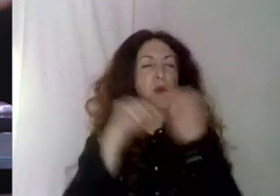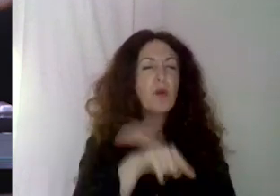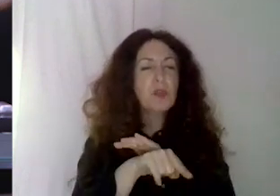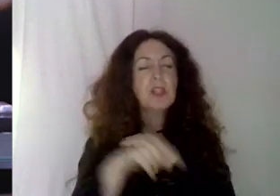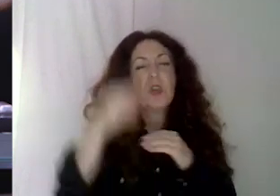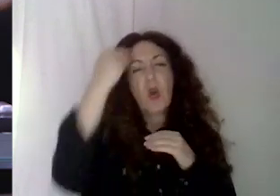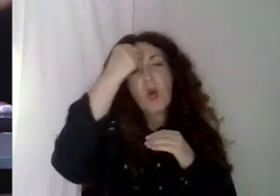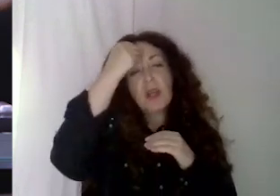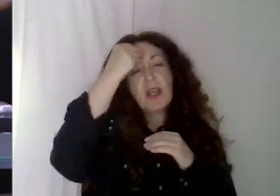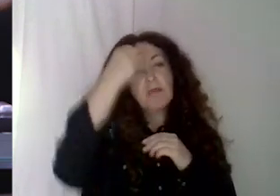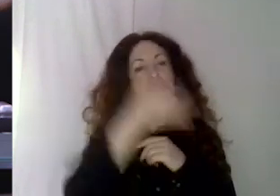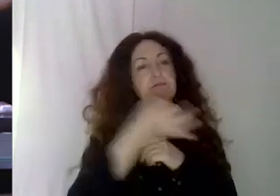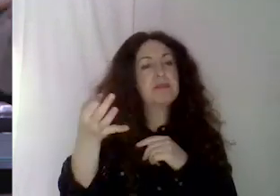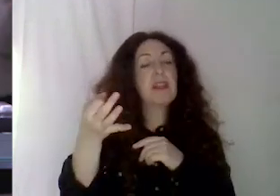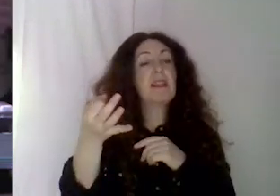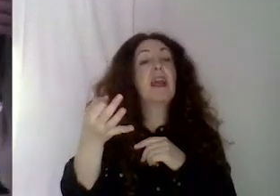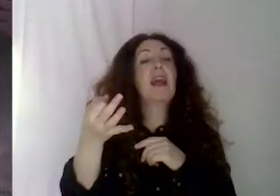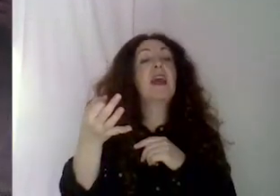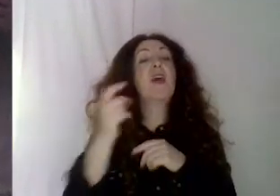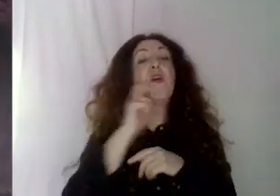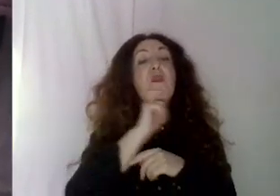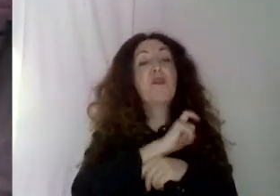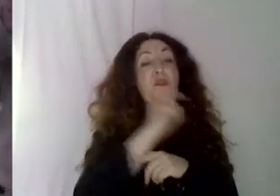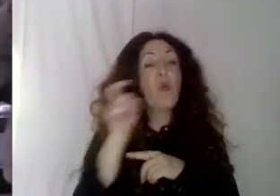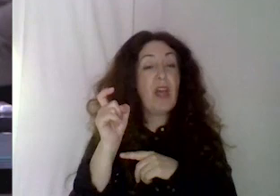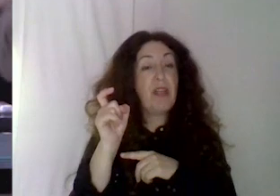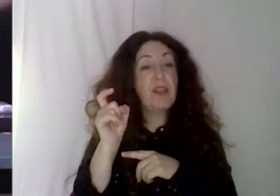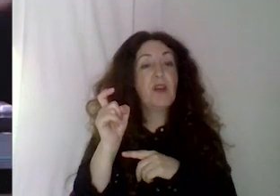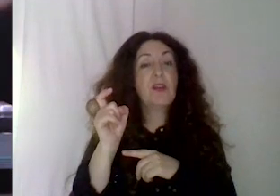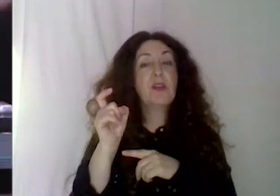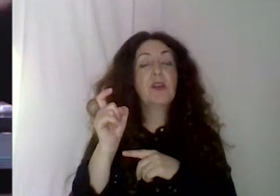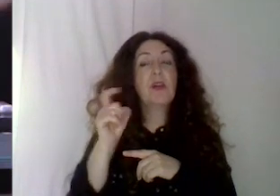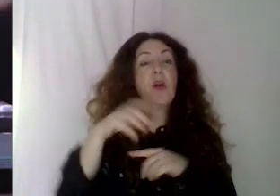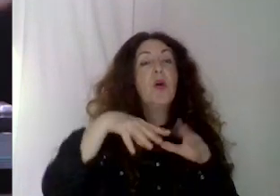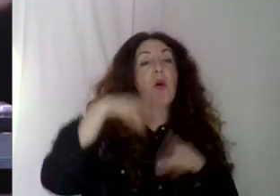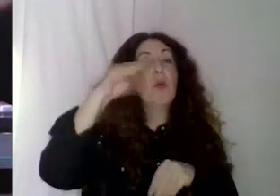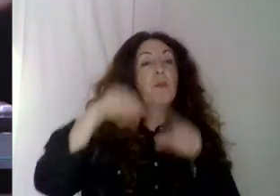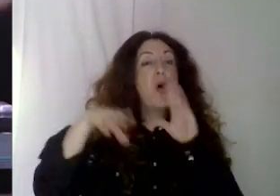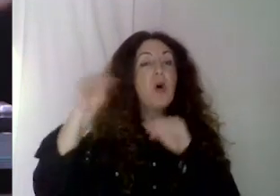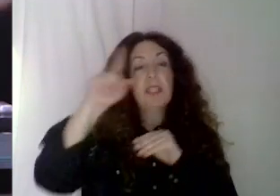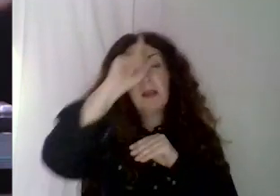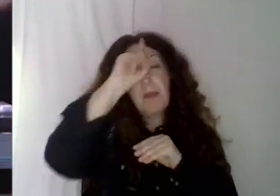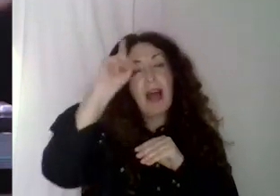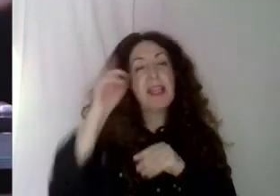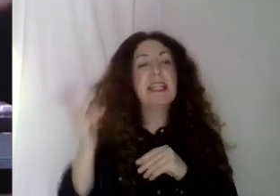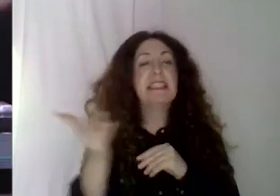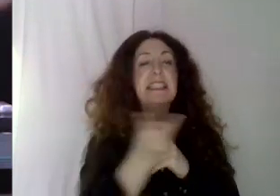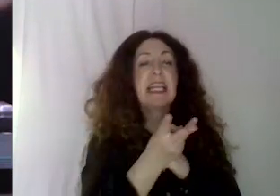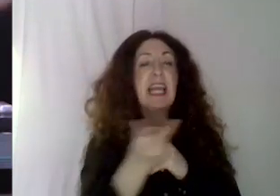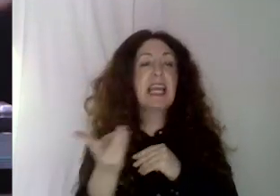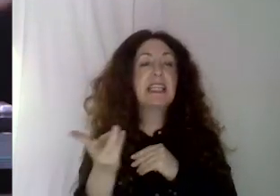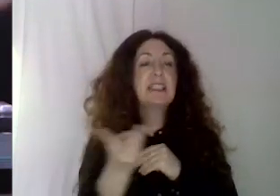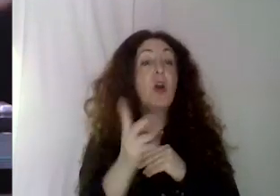es interpretable. Lo que me parece que no es interpretable es la cohesión profunda, y me parece que ha sido